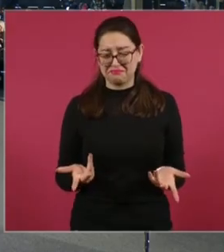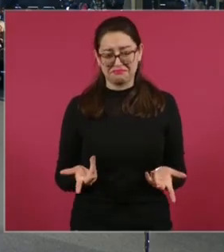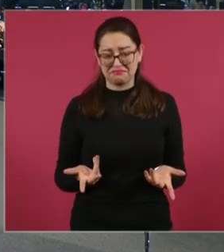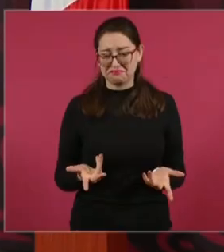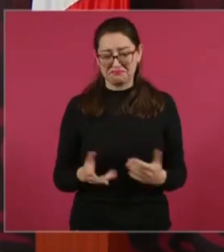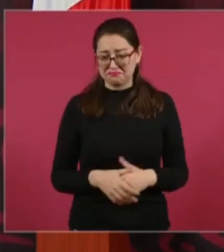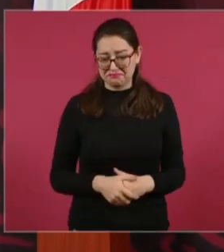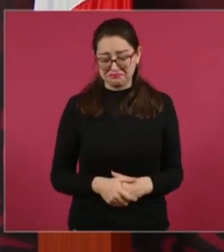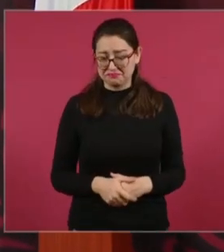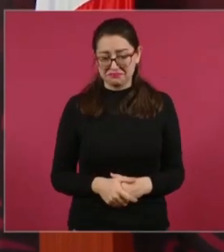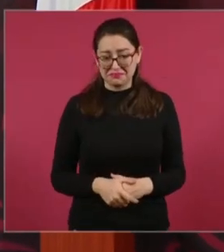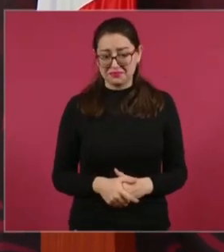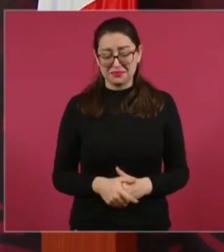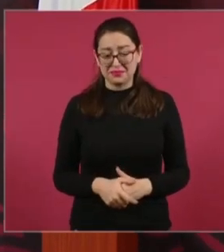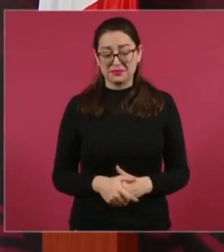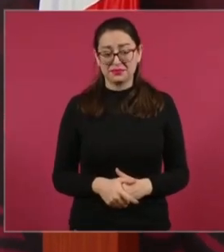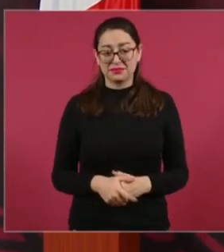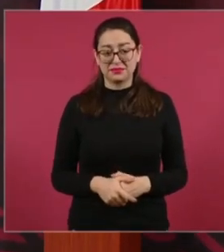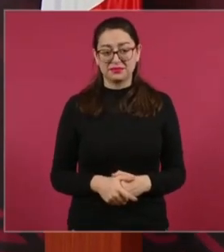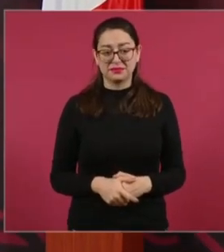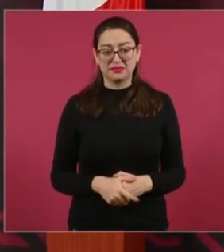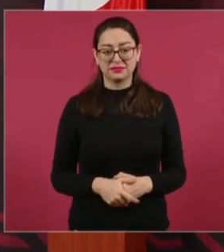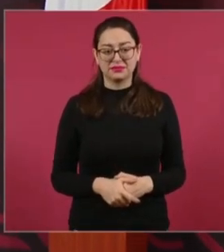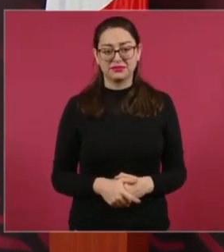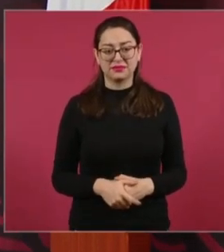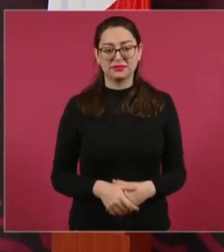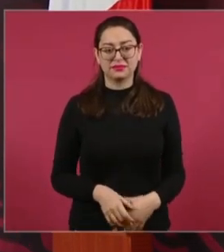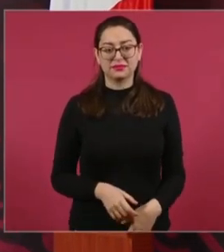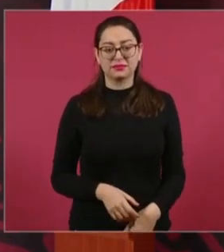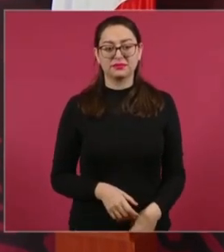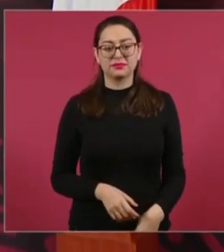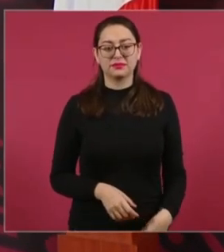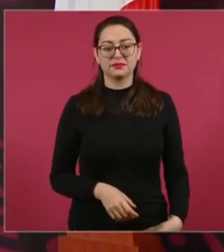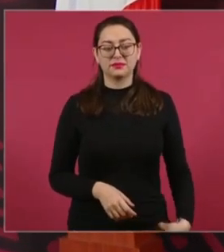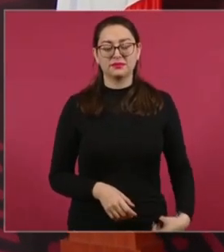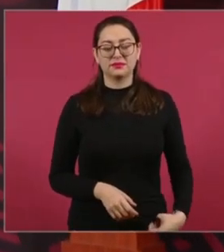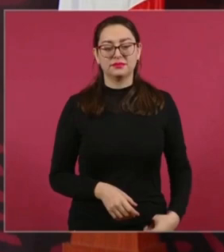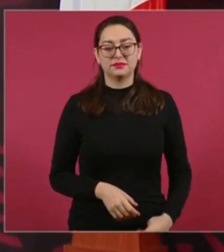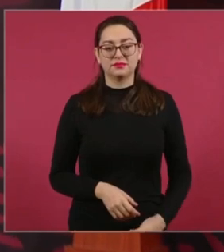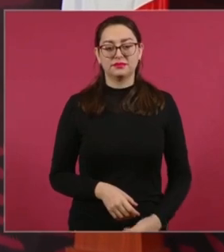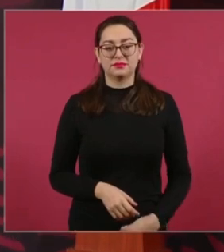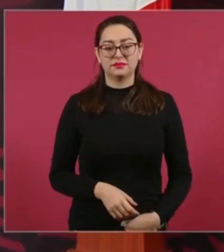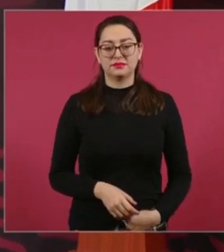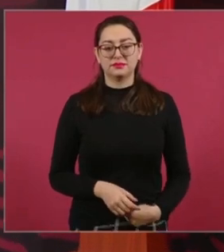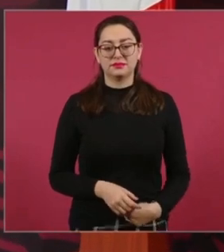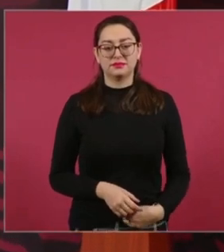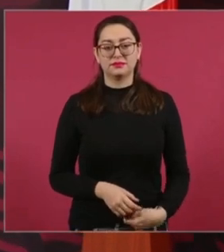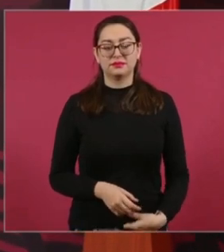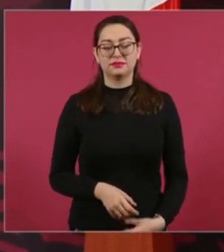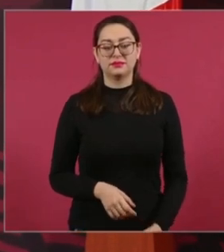O sea, es que no es para presumir,